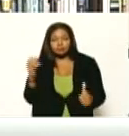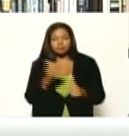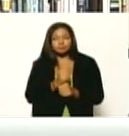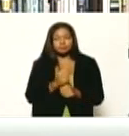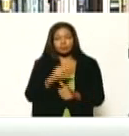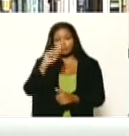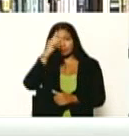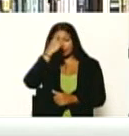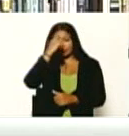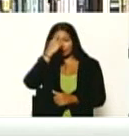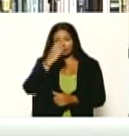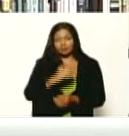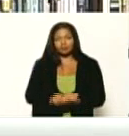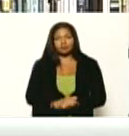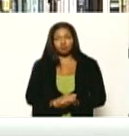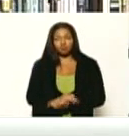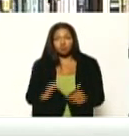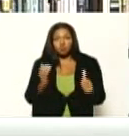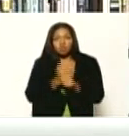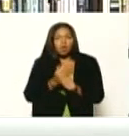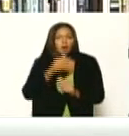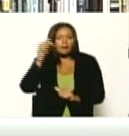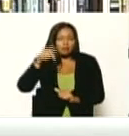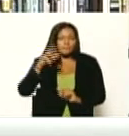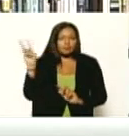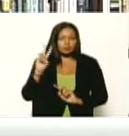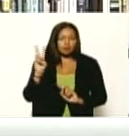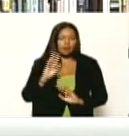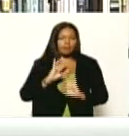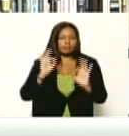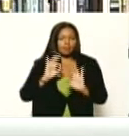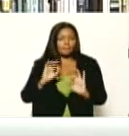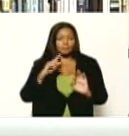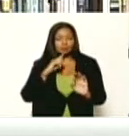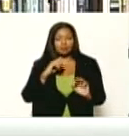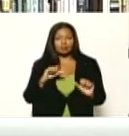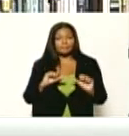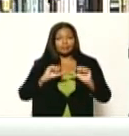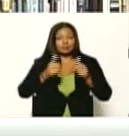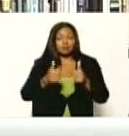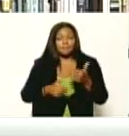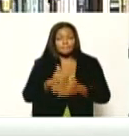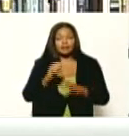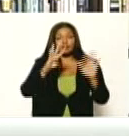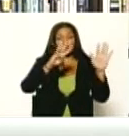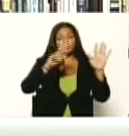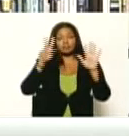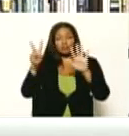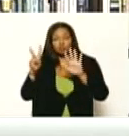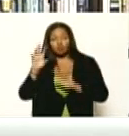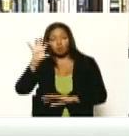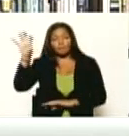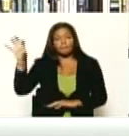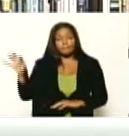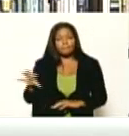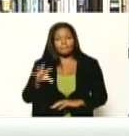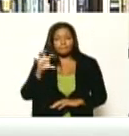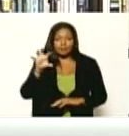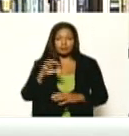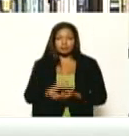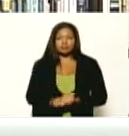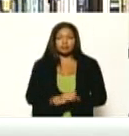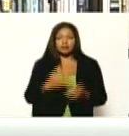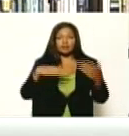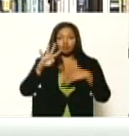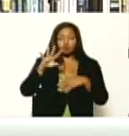en la India, aún no se ha detectado en Venezuela, pero ya está circulando en más de 92 países y 14